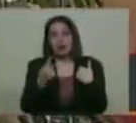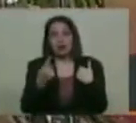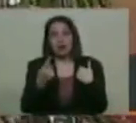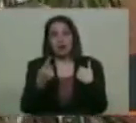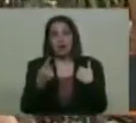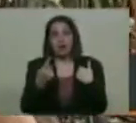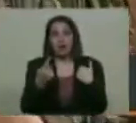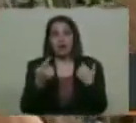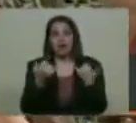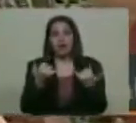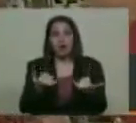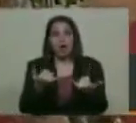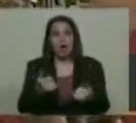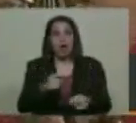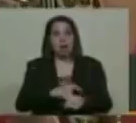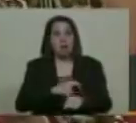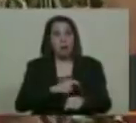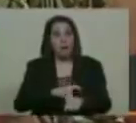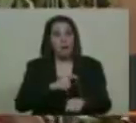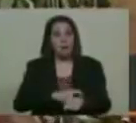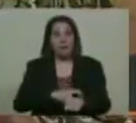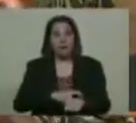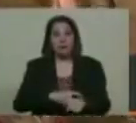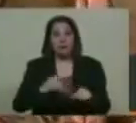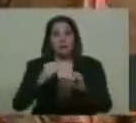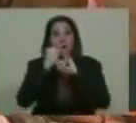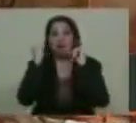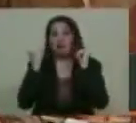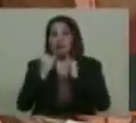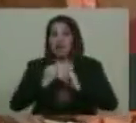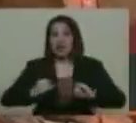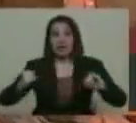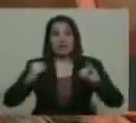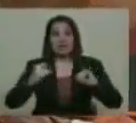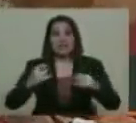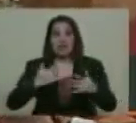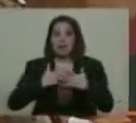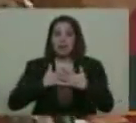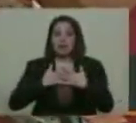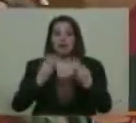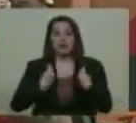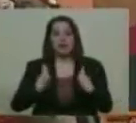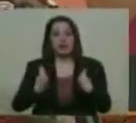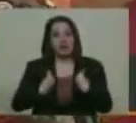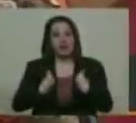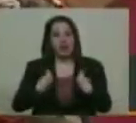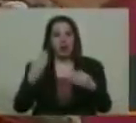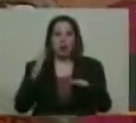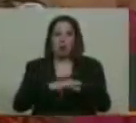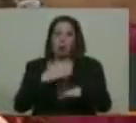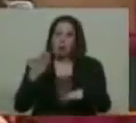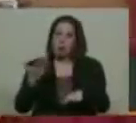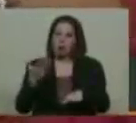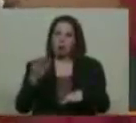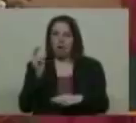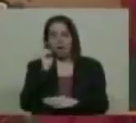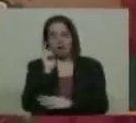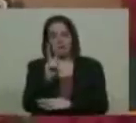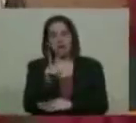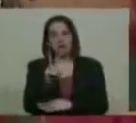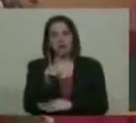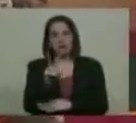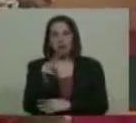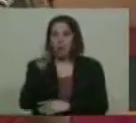el momento más feliz de mi vida, porque he visto